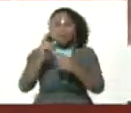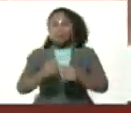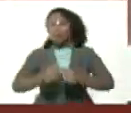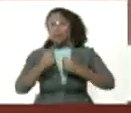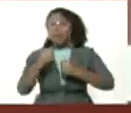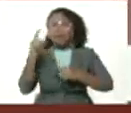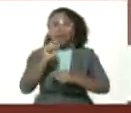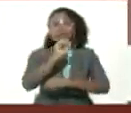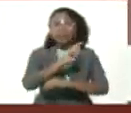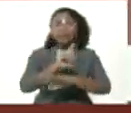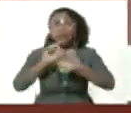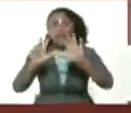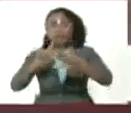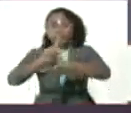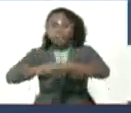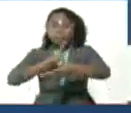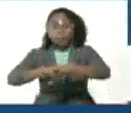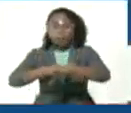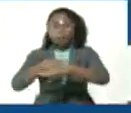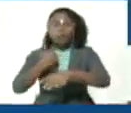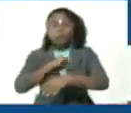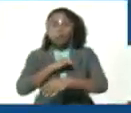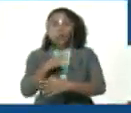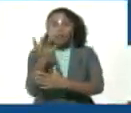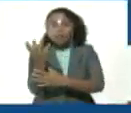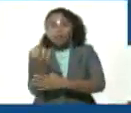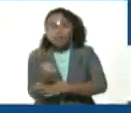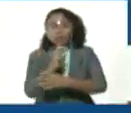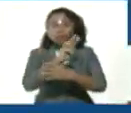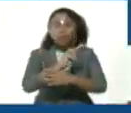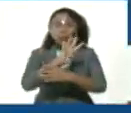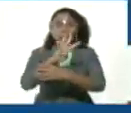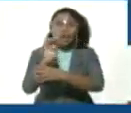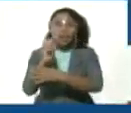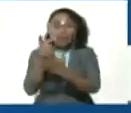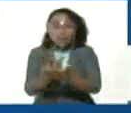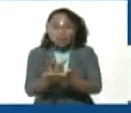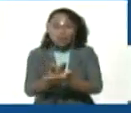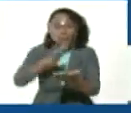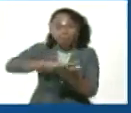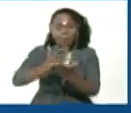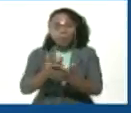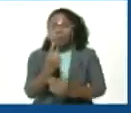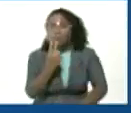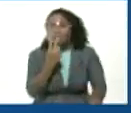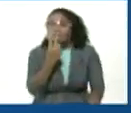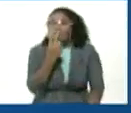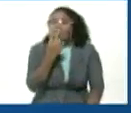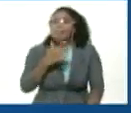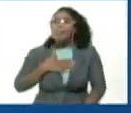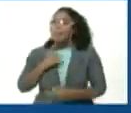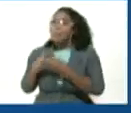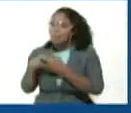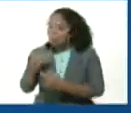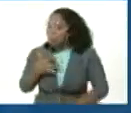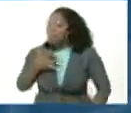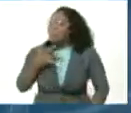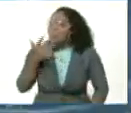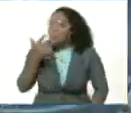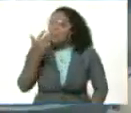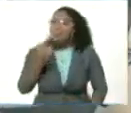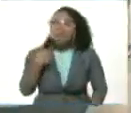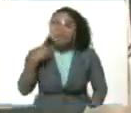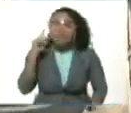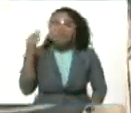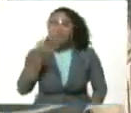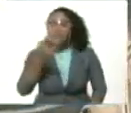18 minutos nosotros podemos sacar 240 kilos de tostado. Ya este café. ¿Sientes el aroma, Silvia? El café ya está. El aroma